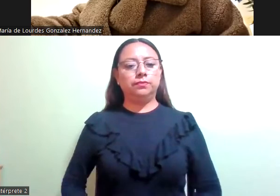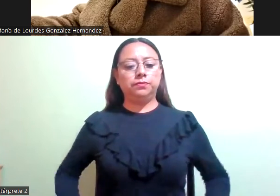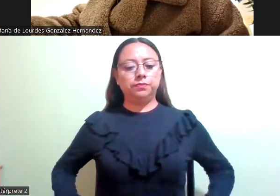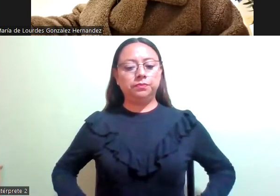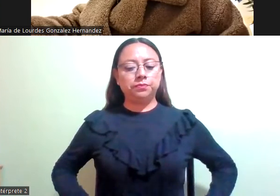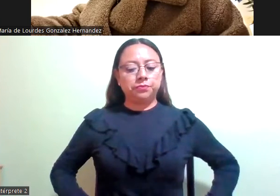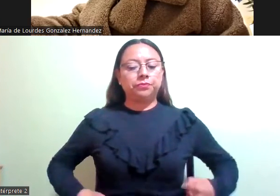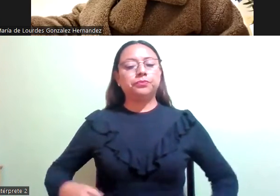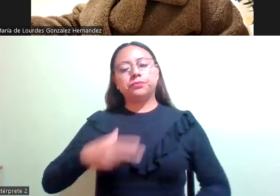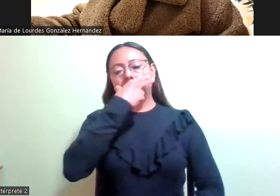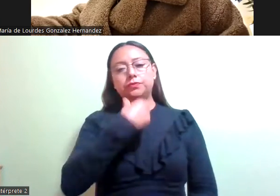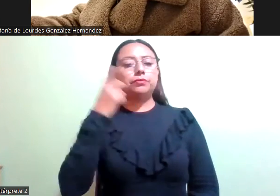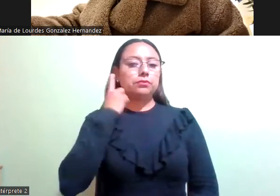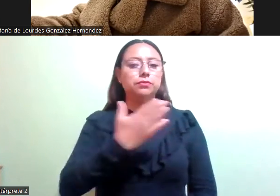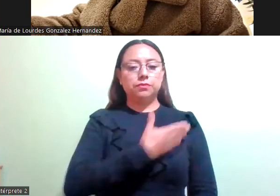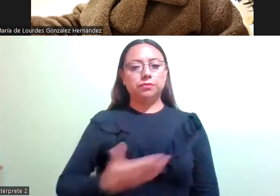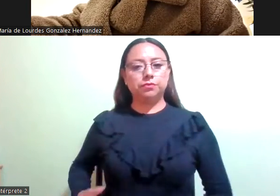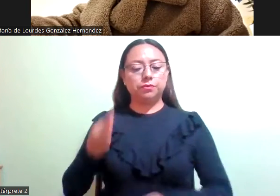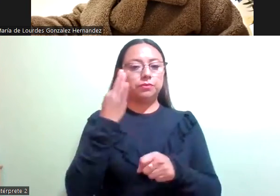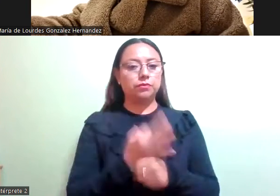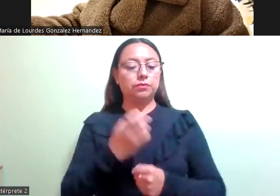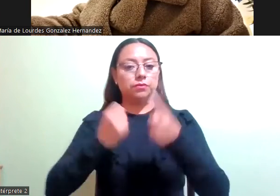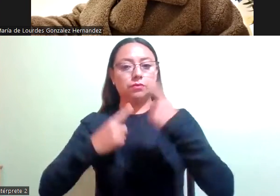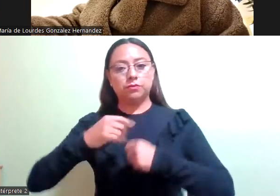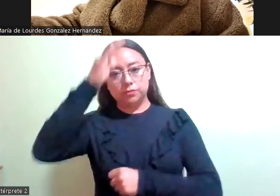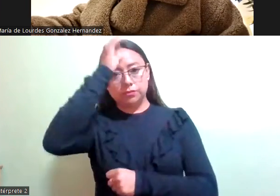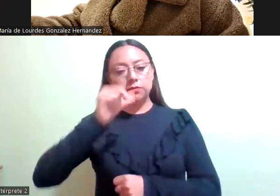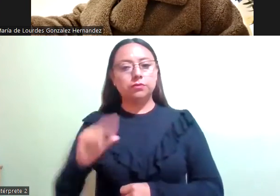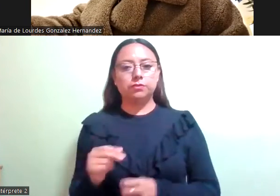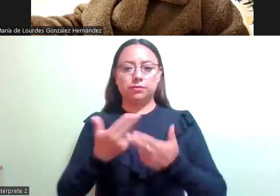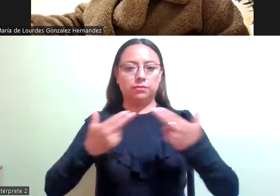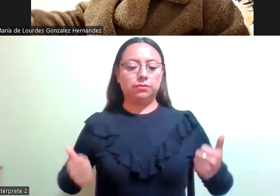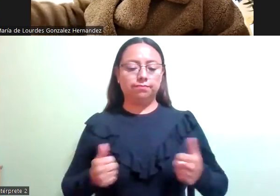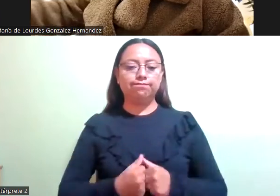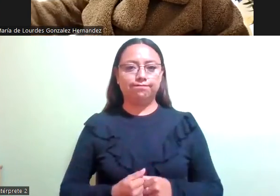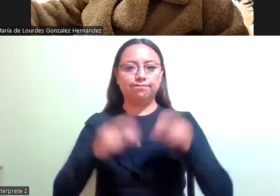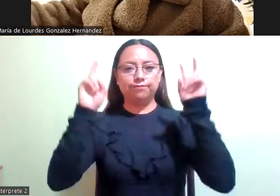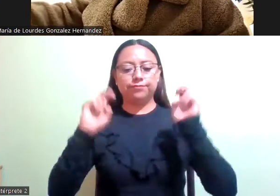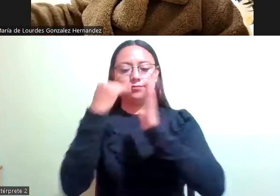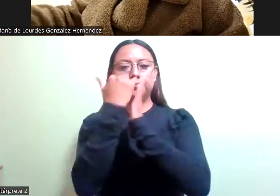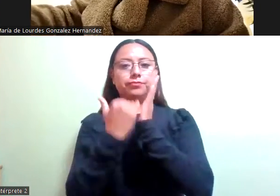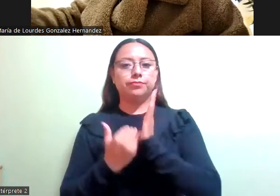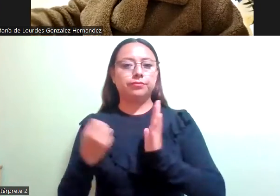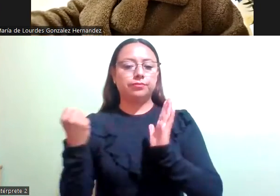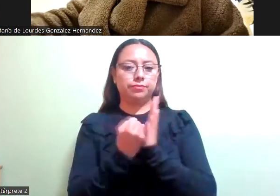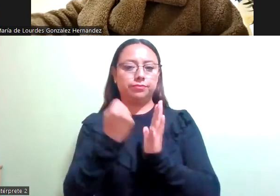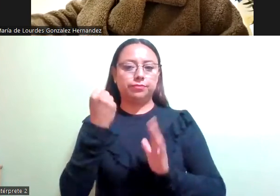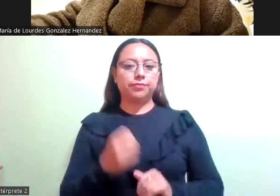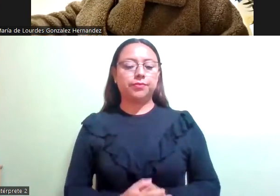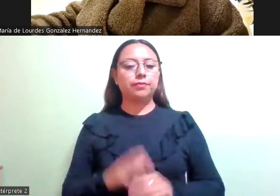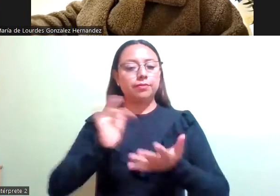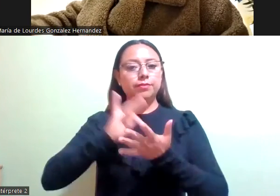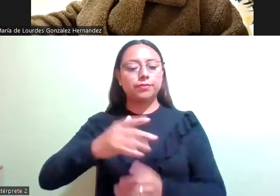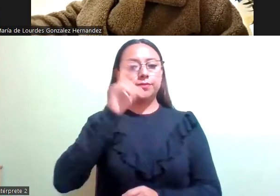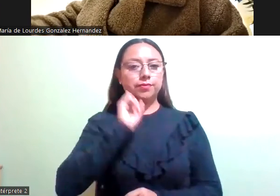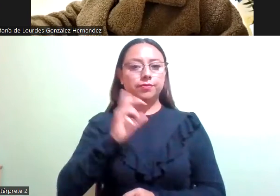Diputado presidente, al no haber manifestaciones en contra, se aprueba el orden del día. Gracias, diputada. Toda vez que los puntos